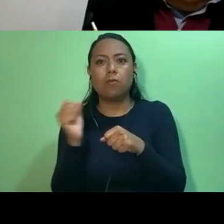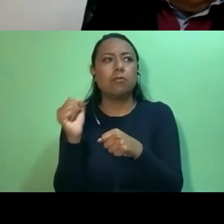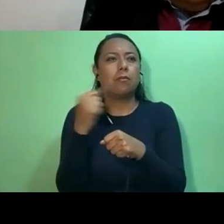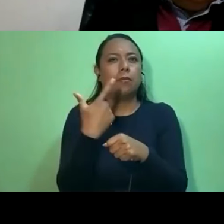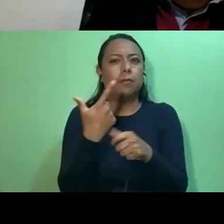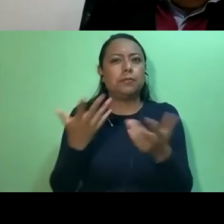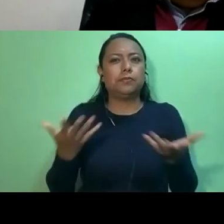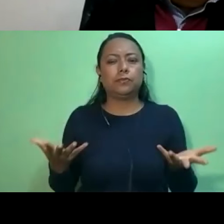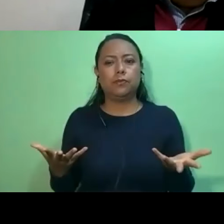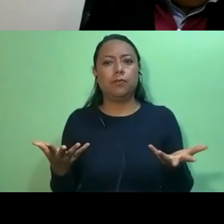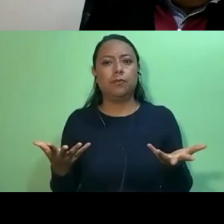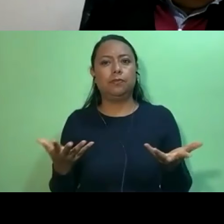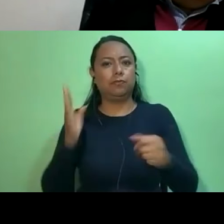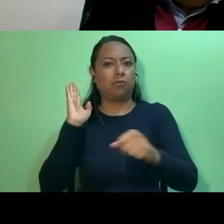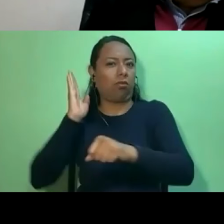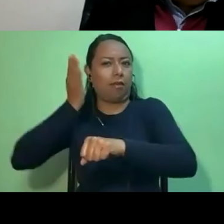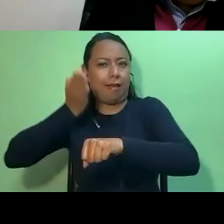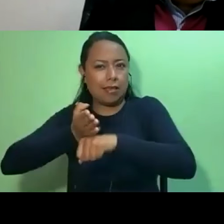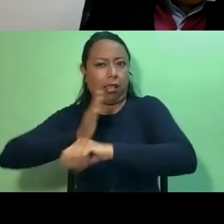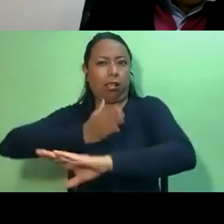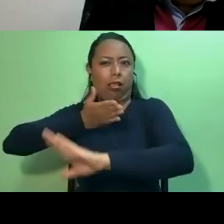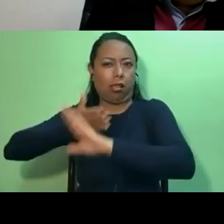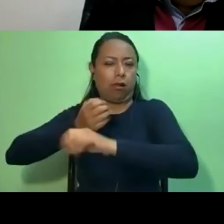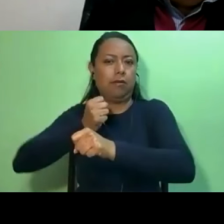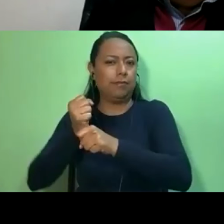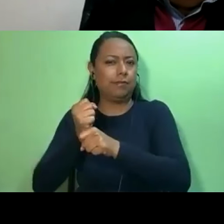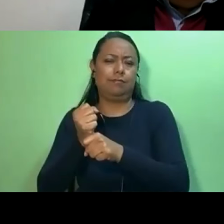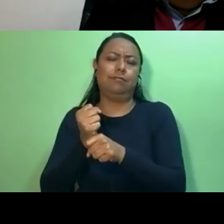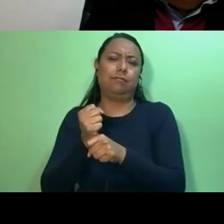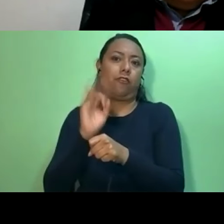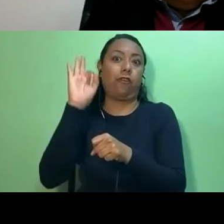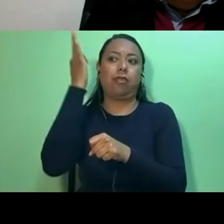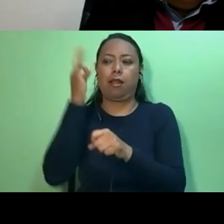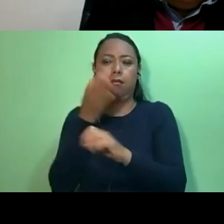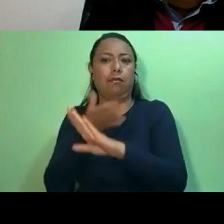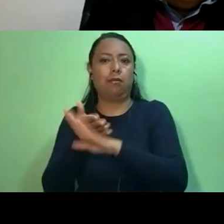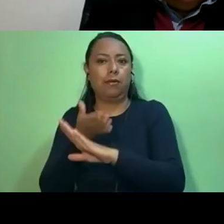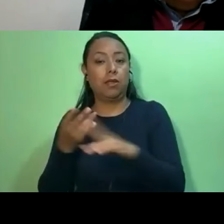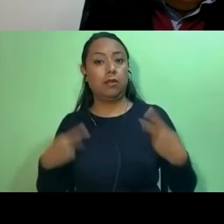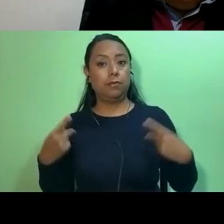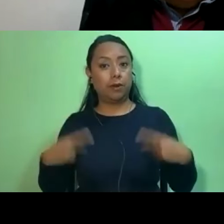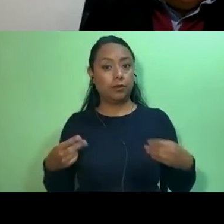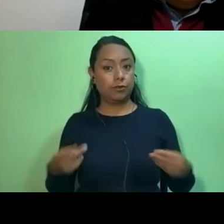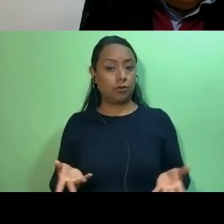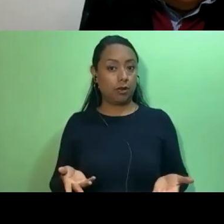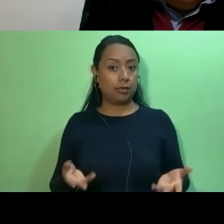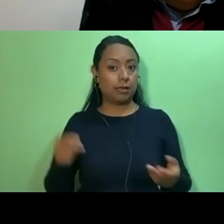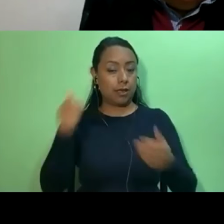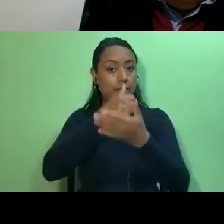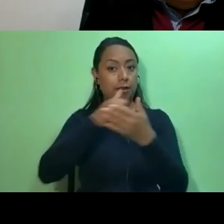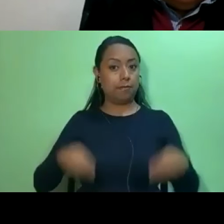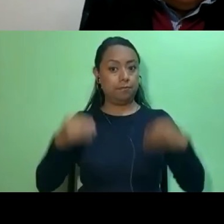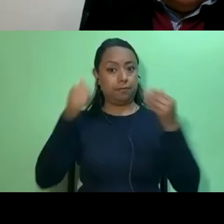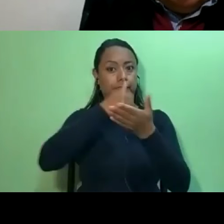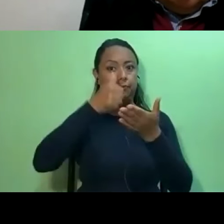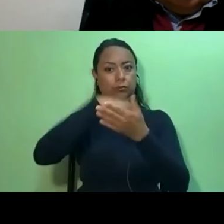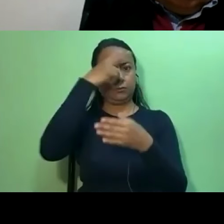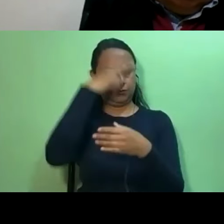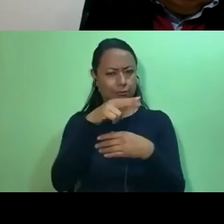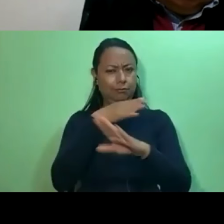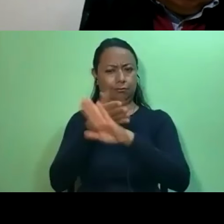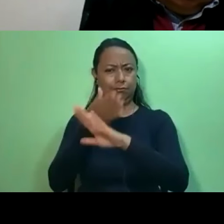ningún castigo por parte de la Federación hacia esta Ciudad de México.